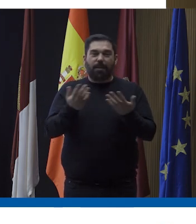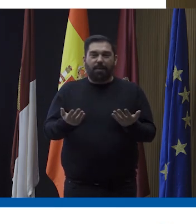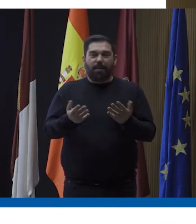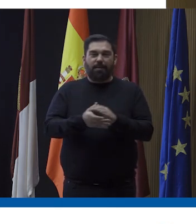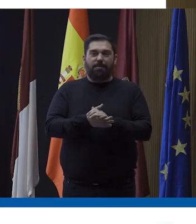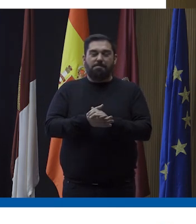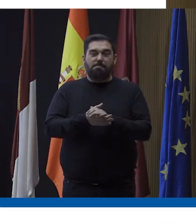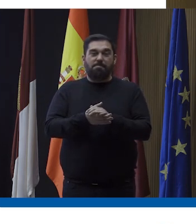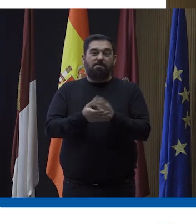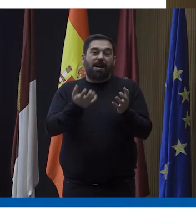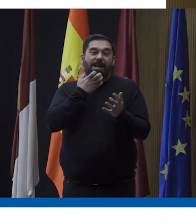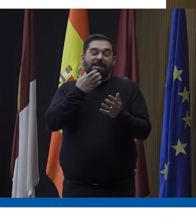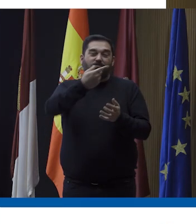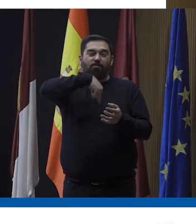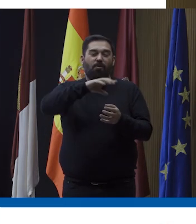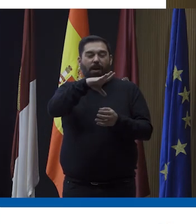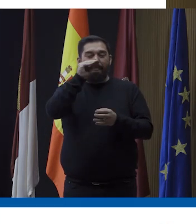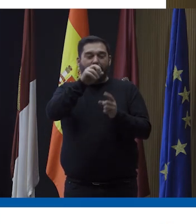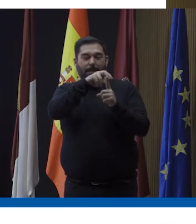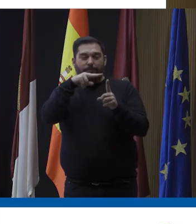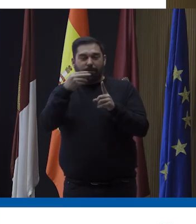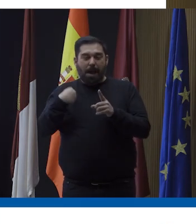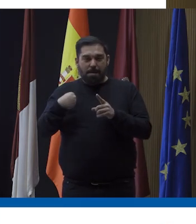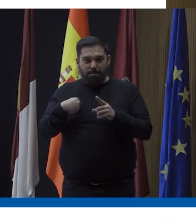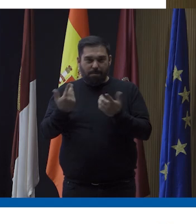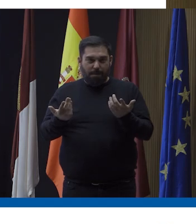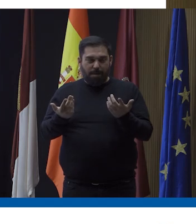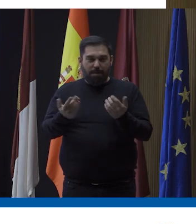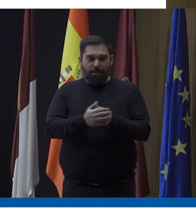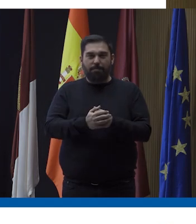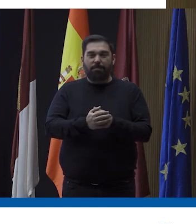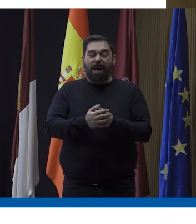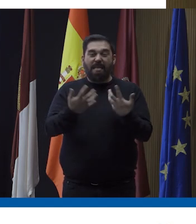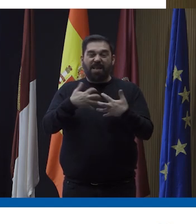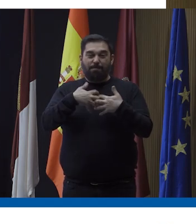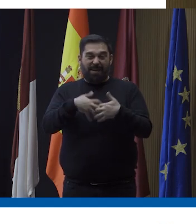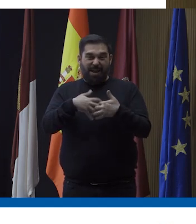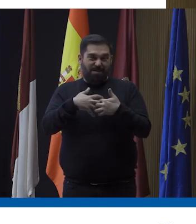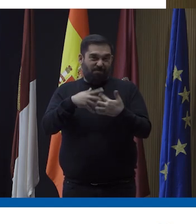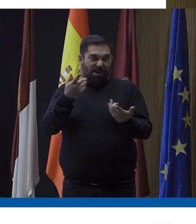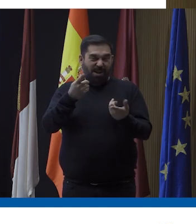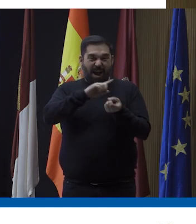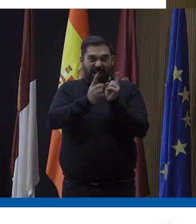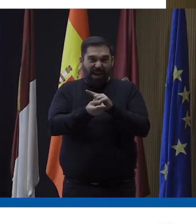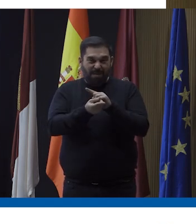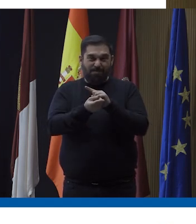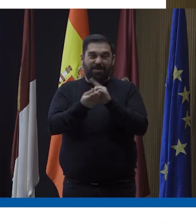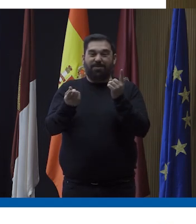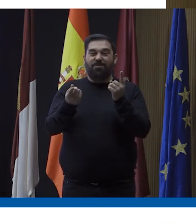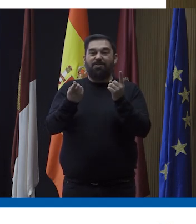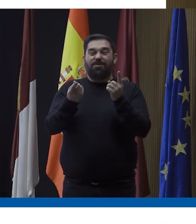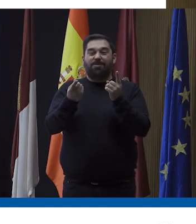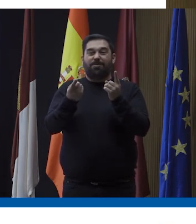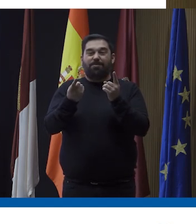Entonces, ¿vale? Si entendemos esto desde este punto de vista, pues cualquier mecanismo que altere esa dirección de